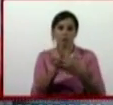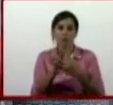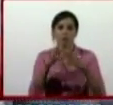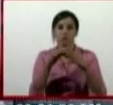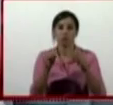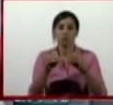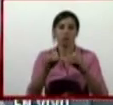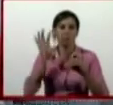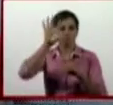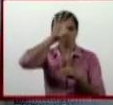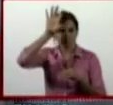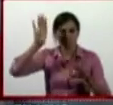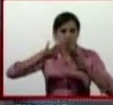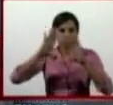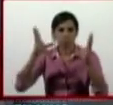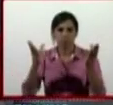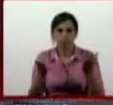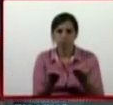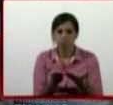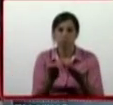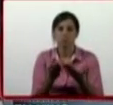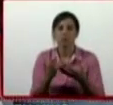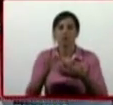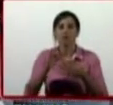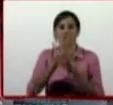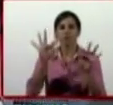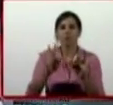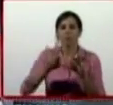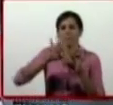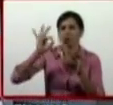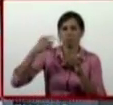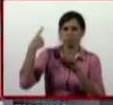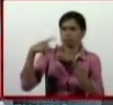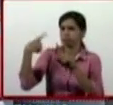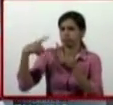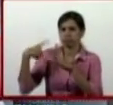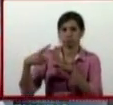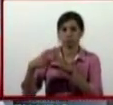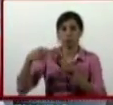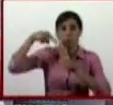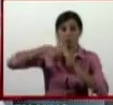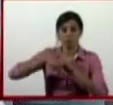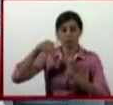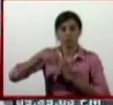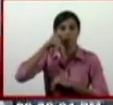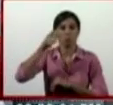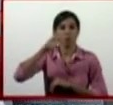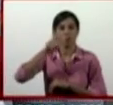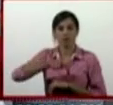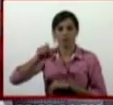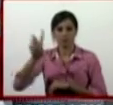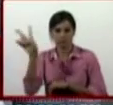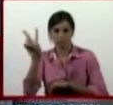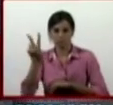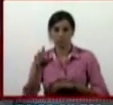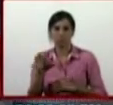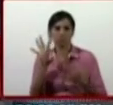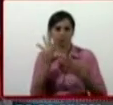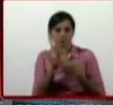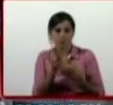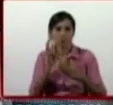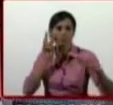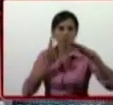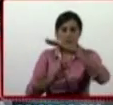mundos, del mundo espiritual diverso, profundo del pueblo venezolano, con la